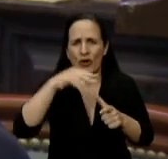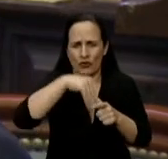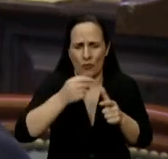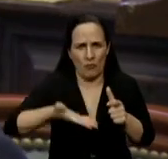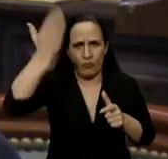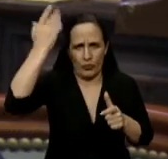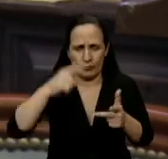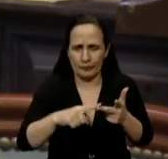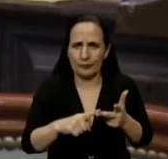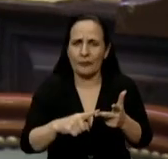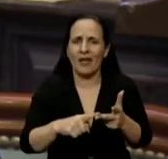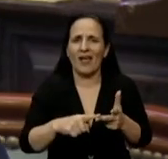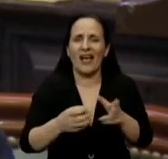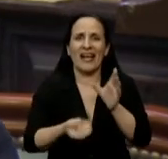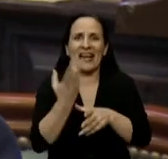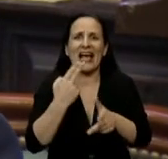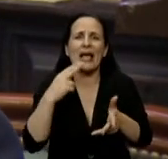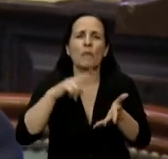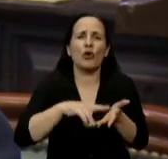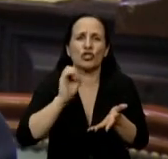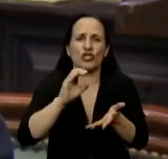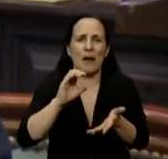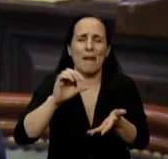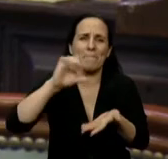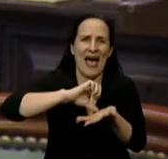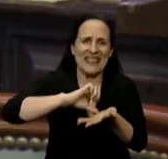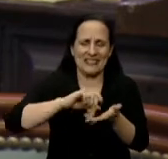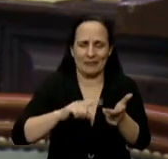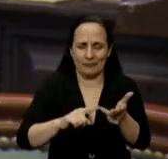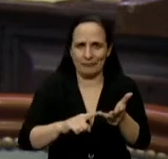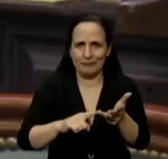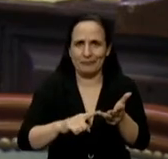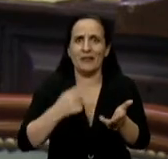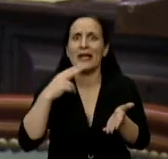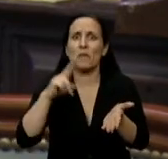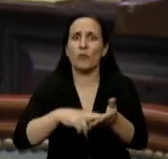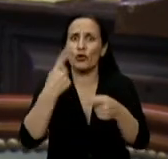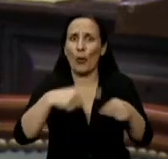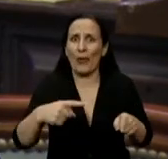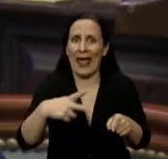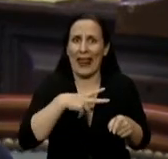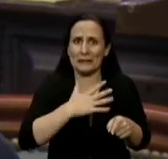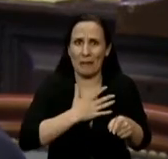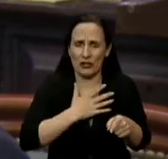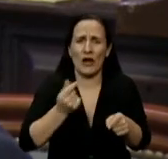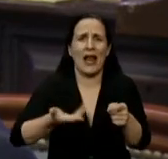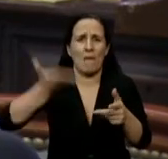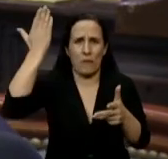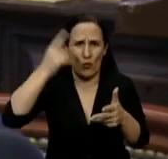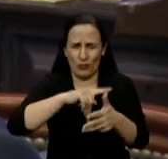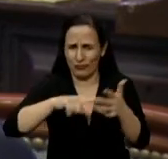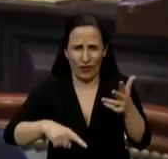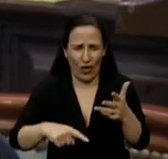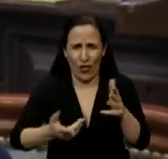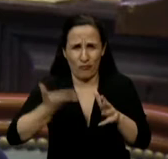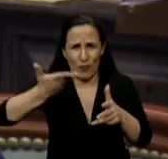internos, que creó el impuesto país y que además subió el impuesto a los bienes personales, sobre el cual